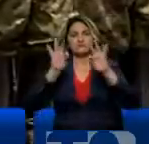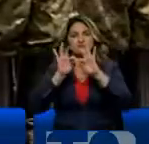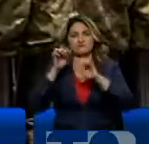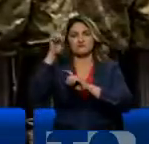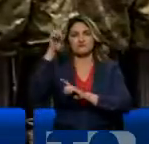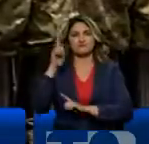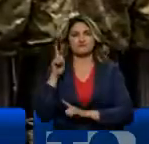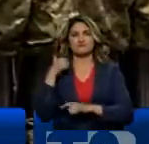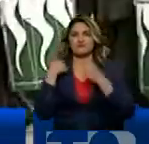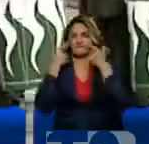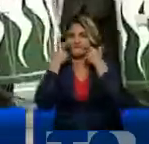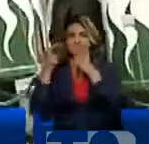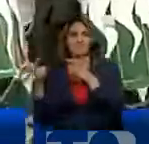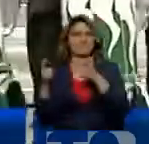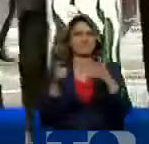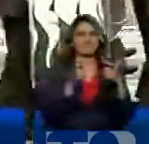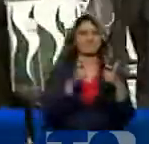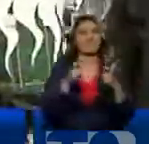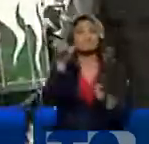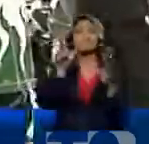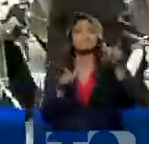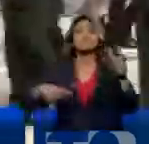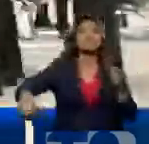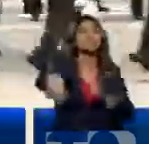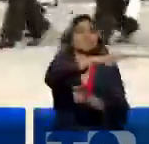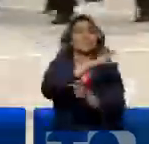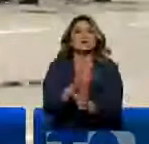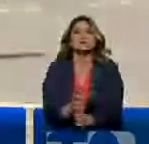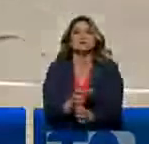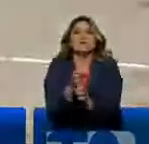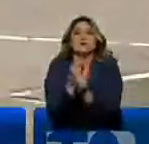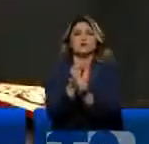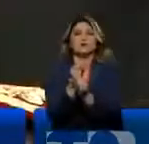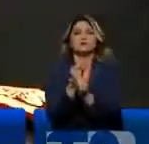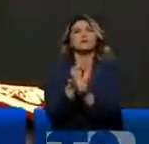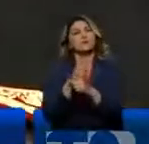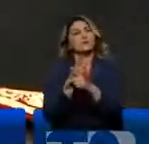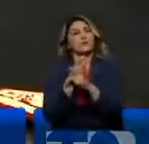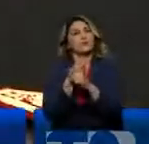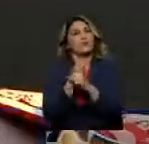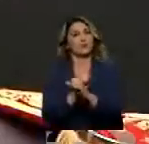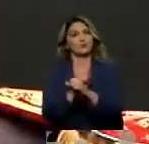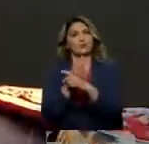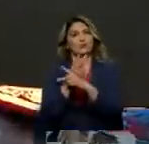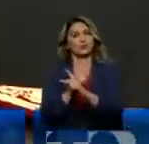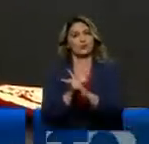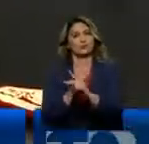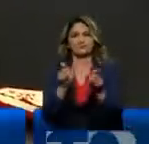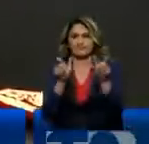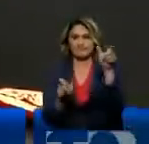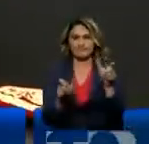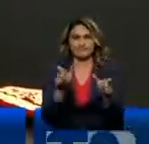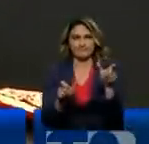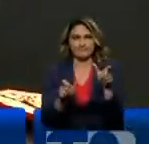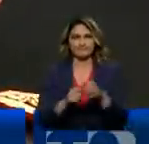así como las áreas de apoyo en la seguridad ciudadana y protección de derechos y libertades. Su misión fundamental,